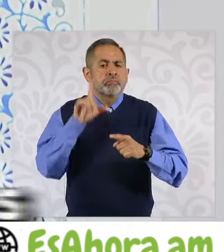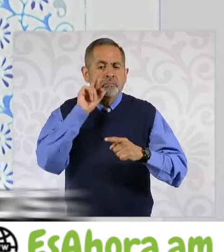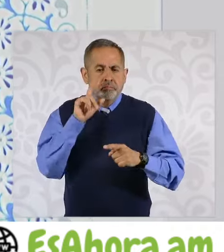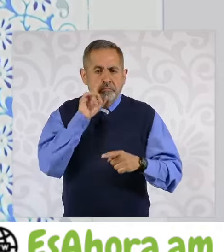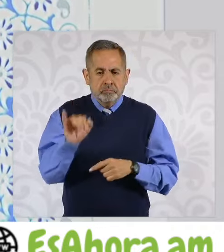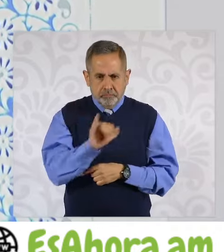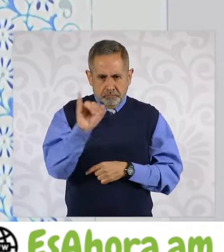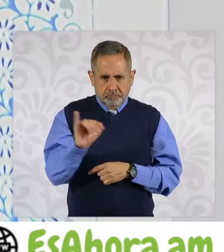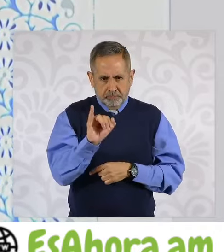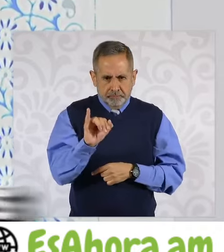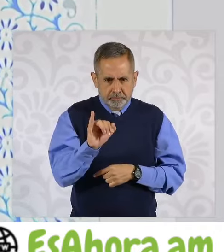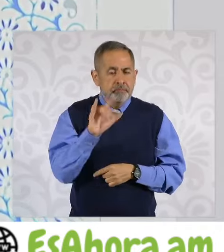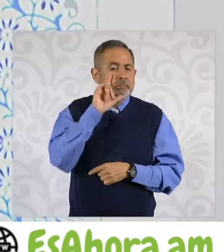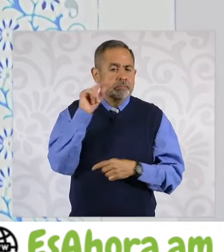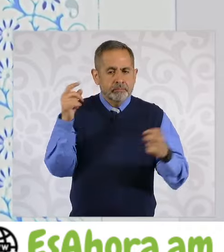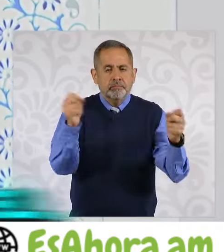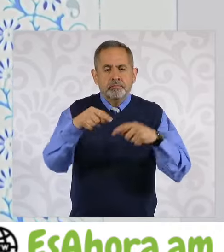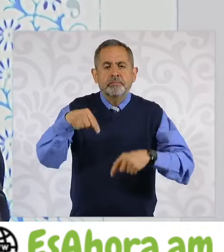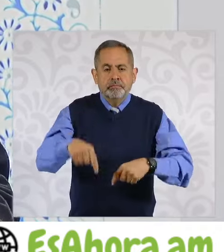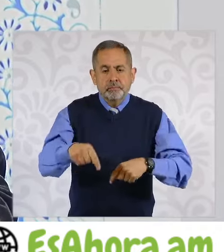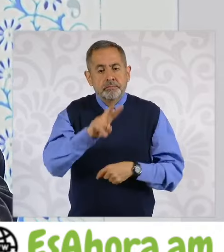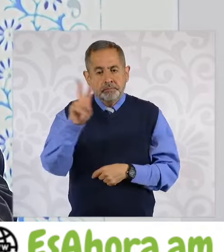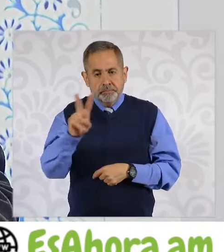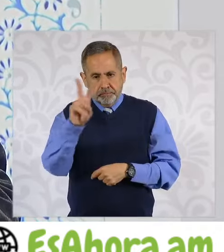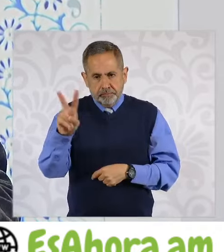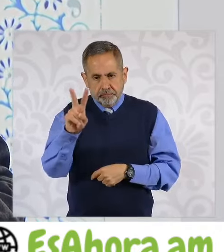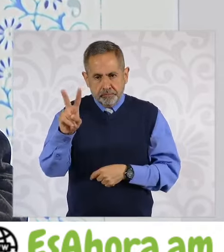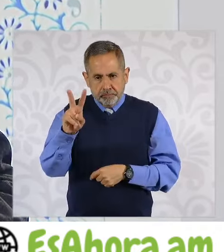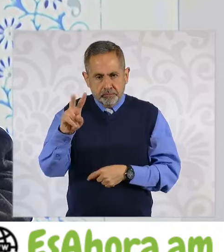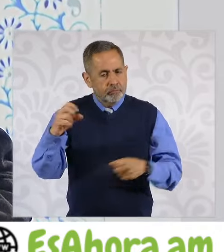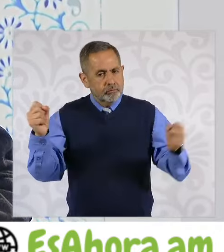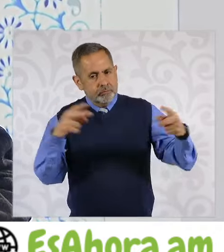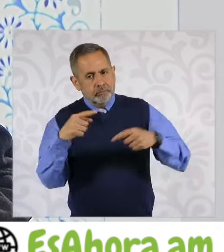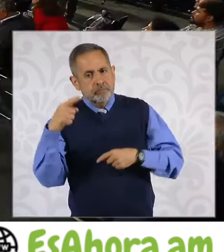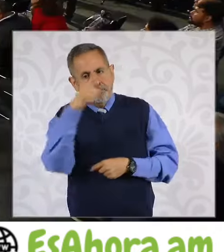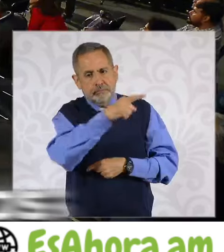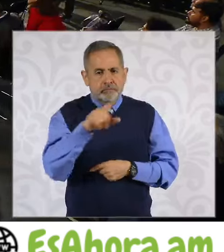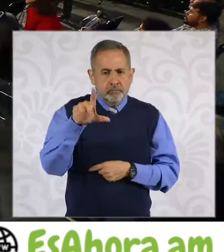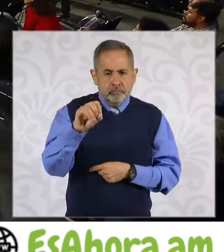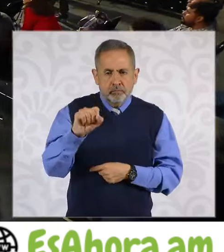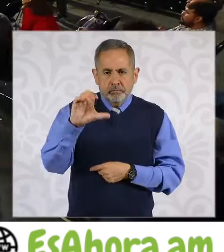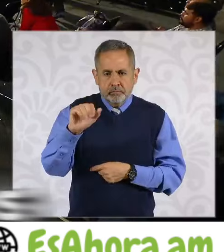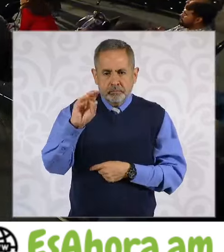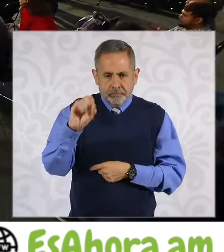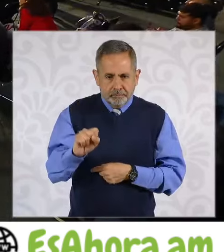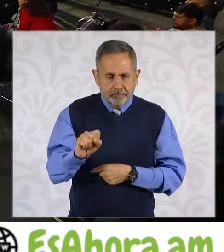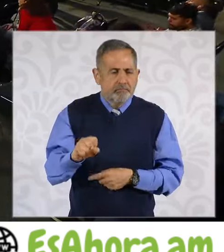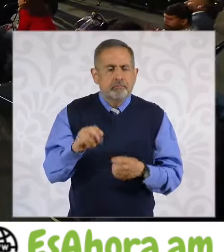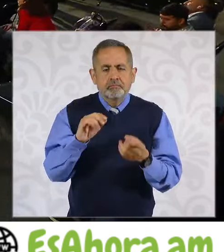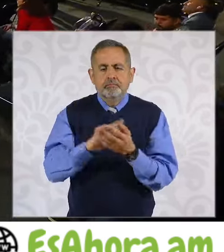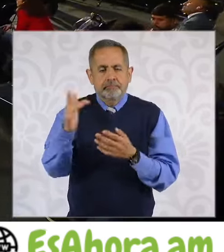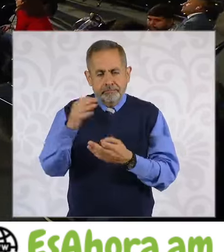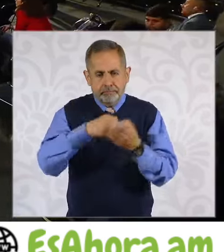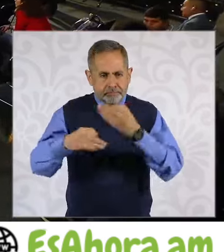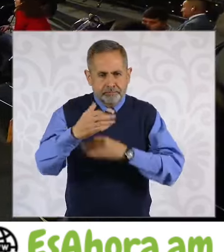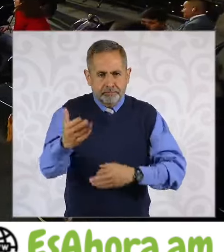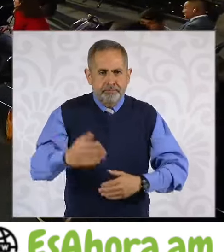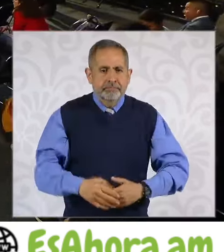mañana es jueves, ¿no? Mañana nos vemos aquí y el viernes en Los Cabos. Gracias a todos y a todas.